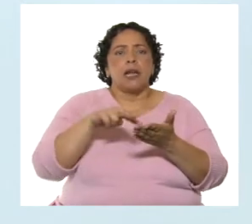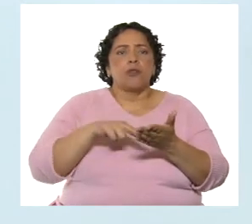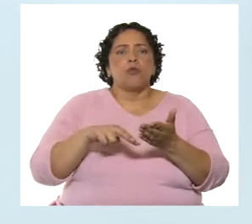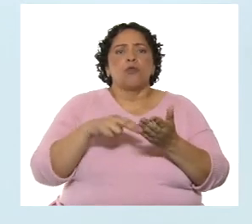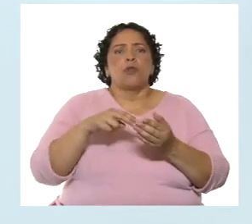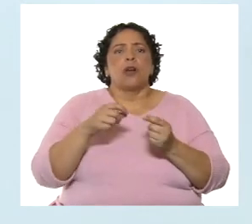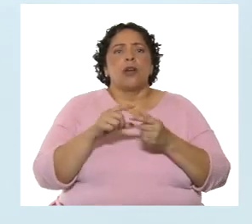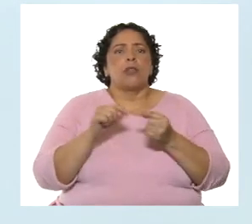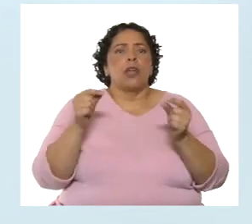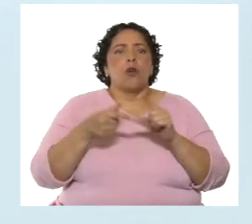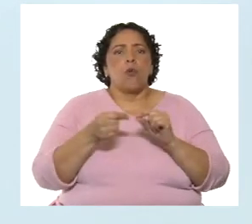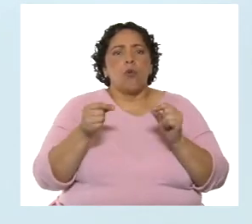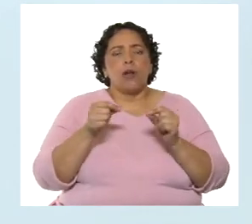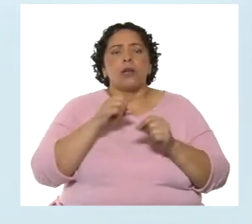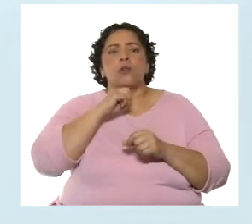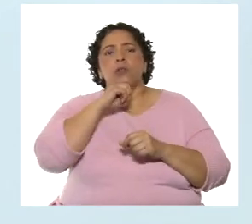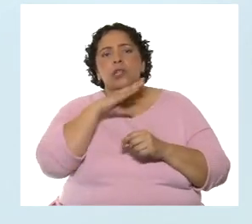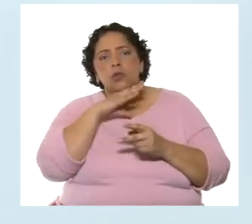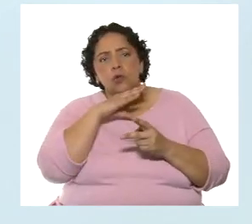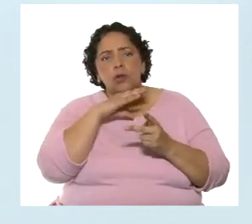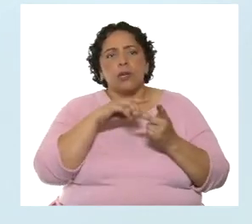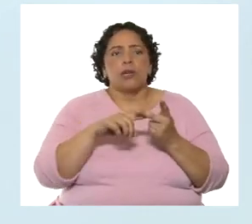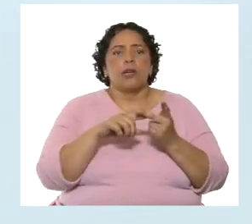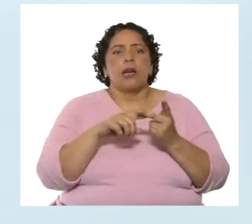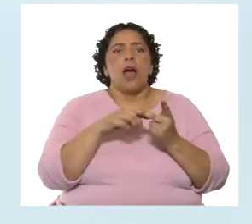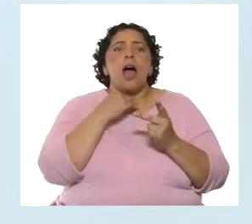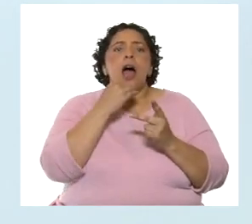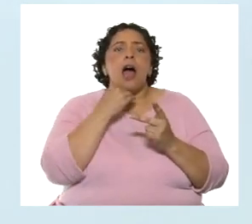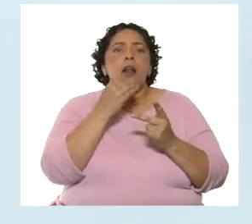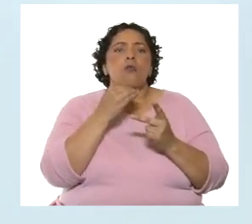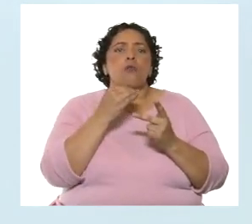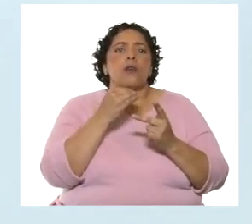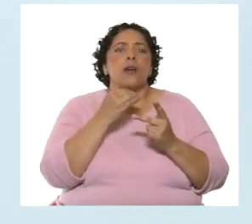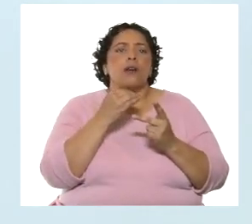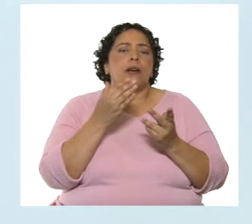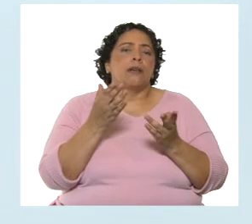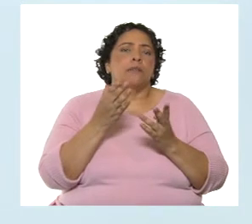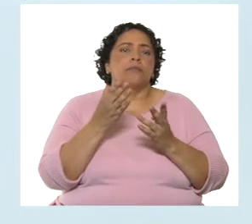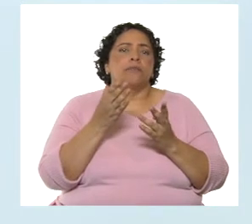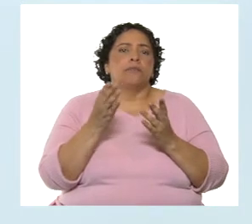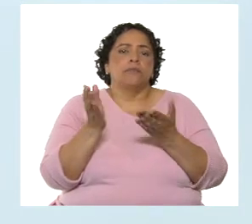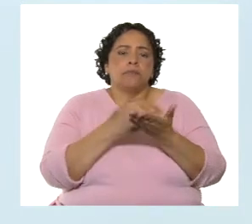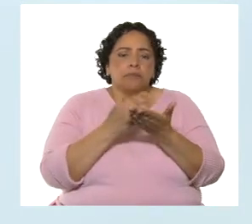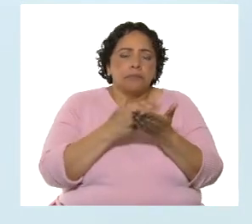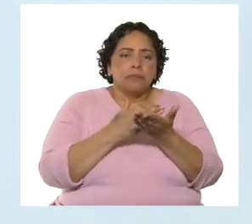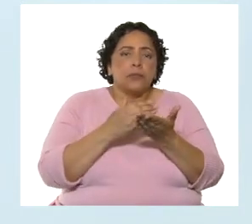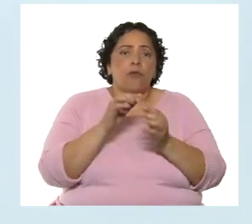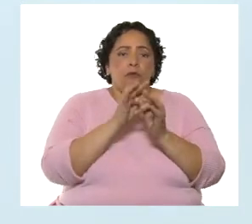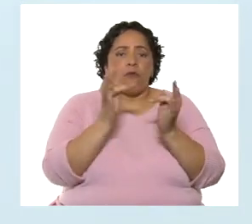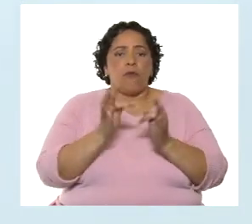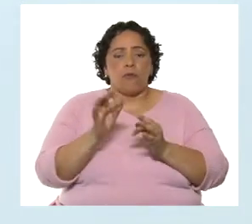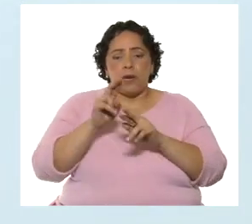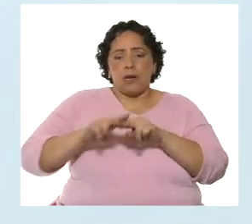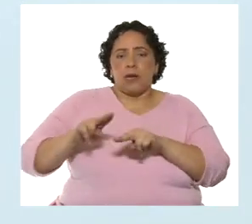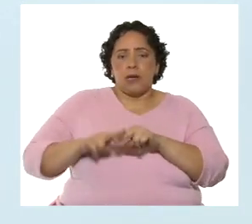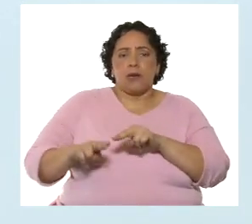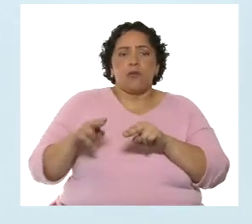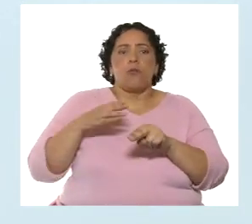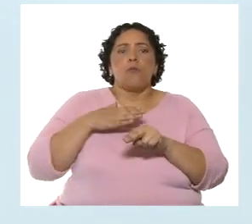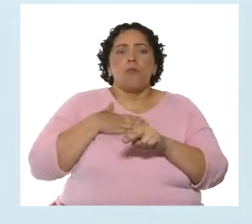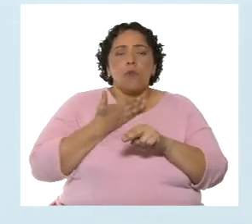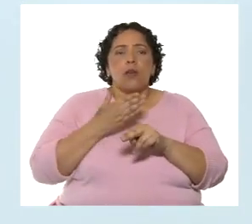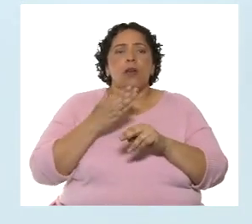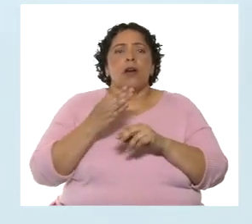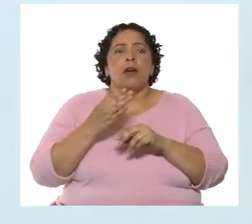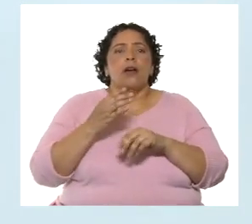de cuentos, historietas, quizás algunas enciclopedias, de manera que él en ese espacio, él va a